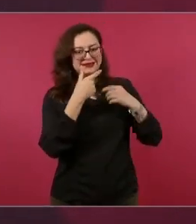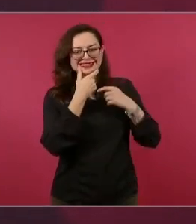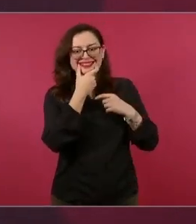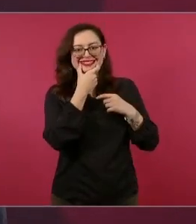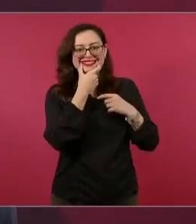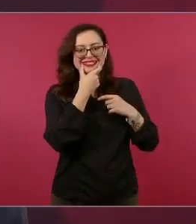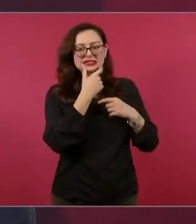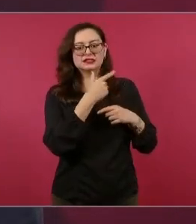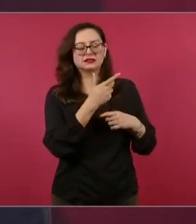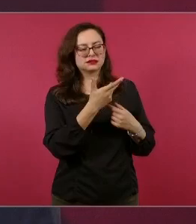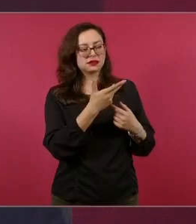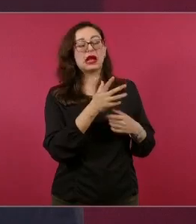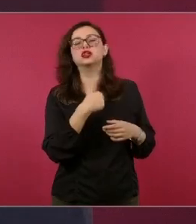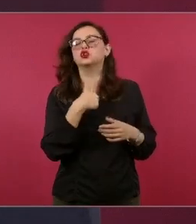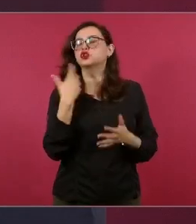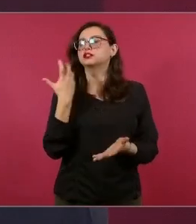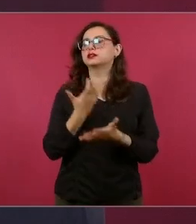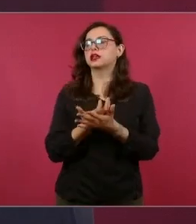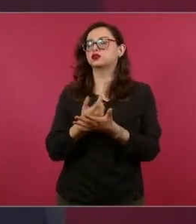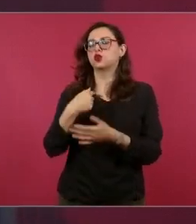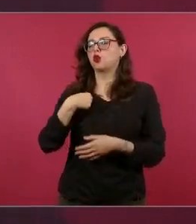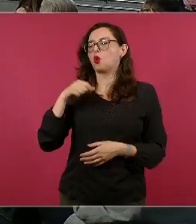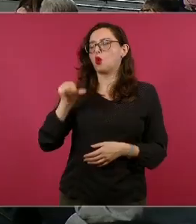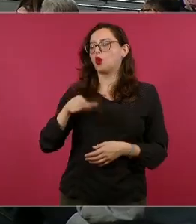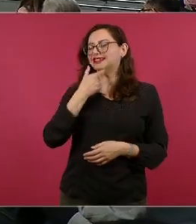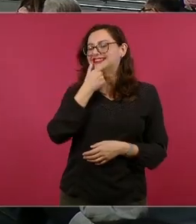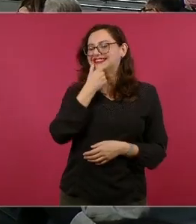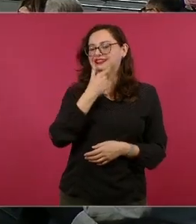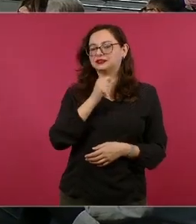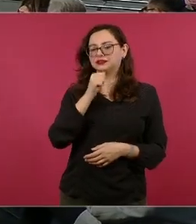Es que es mi día de descanso.